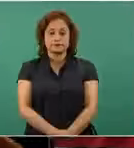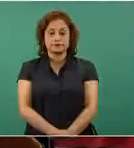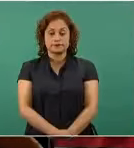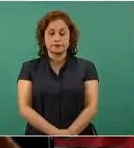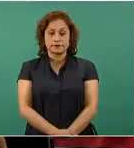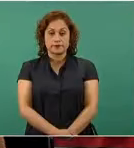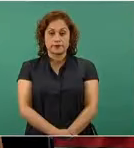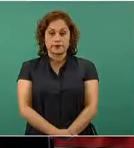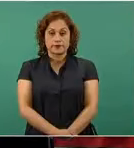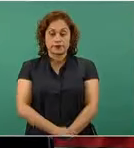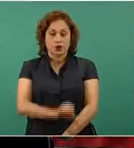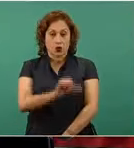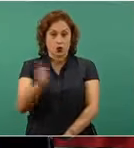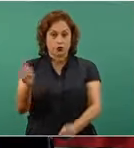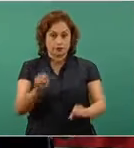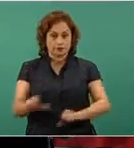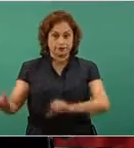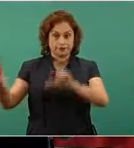La siguiente, por favor.